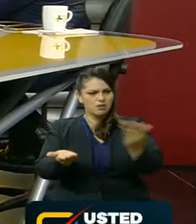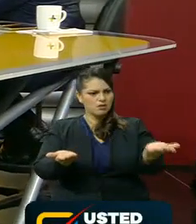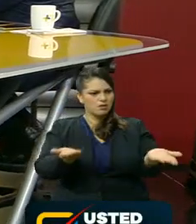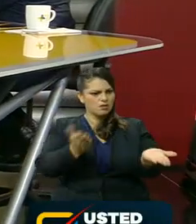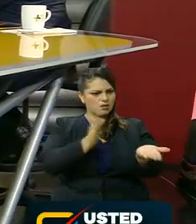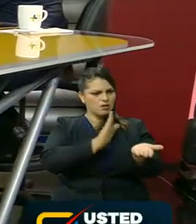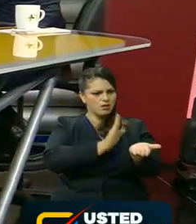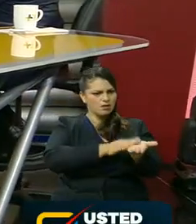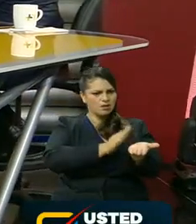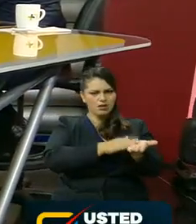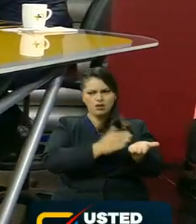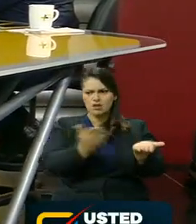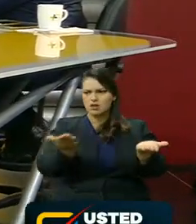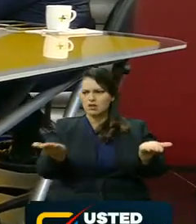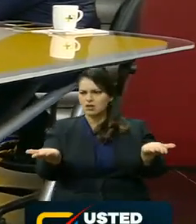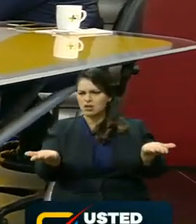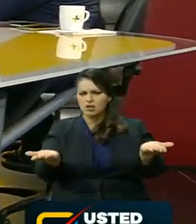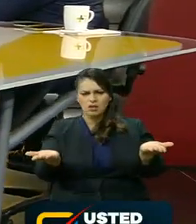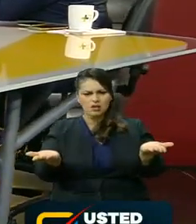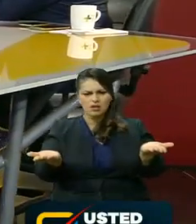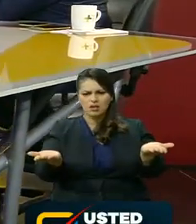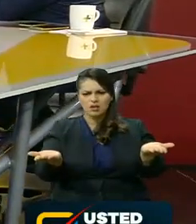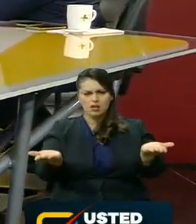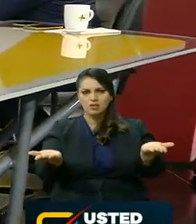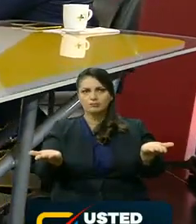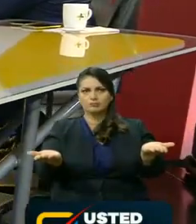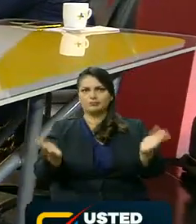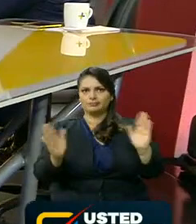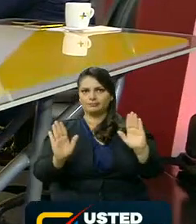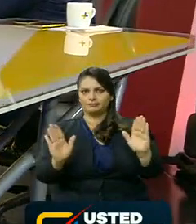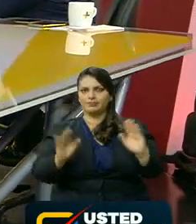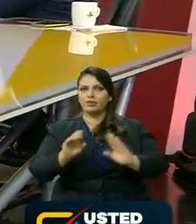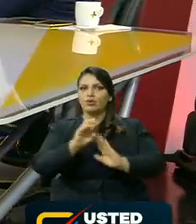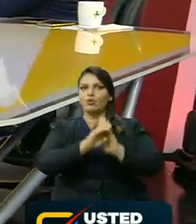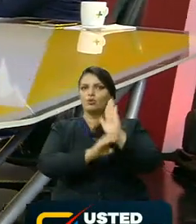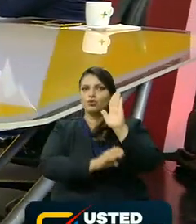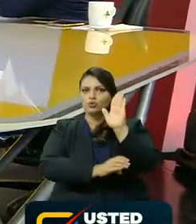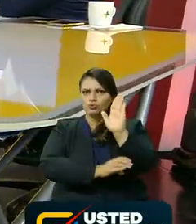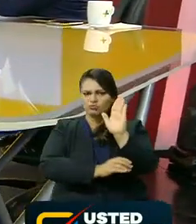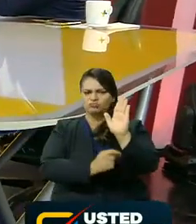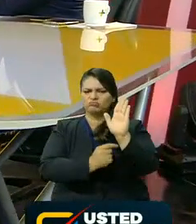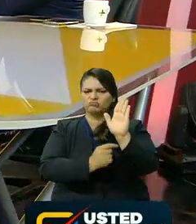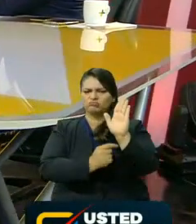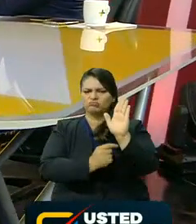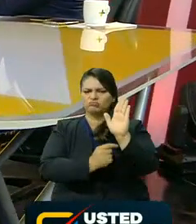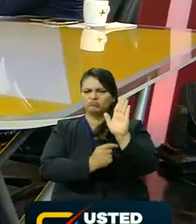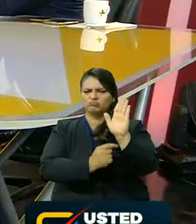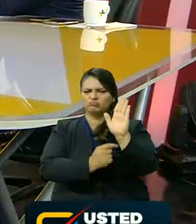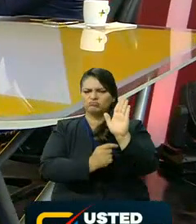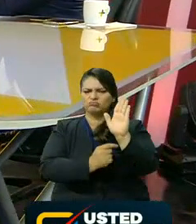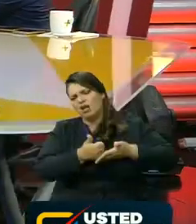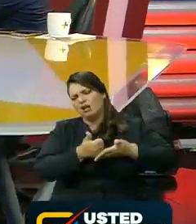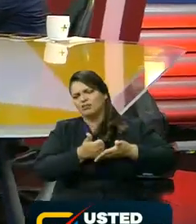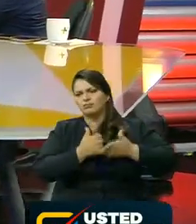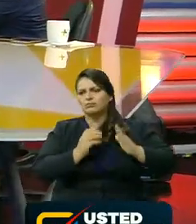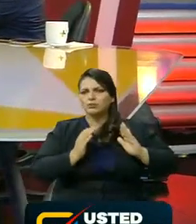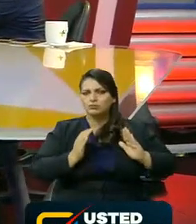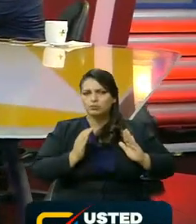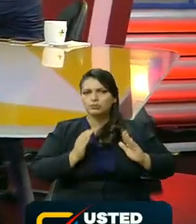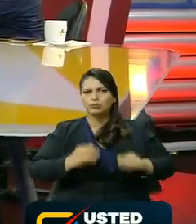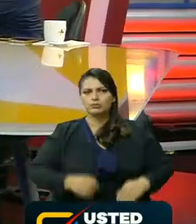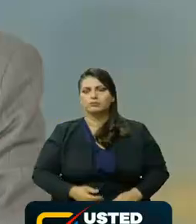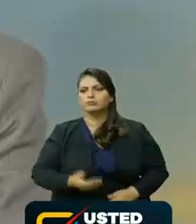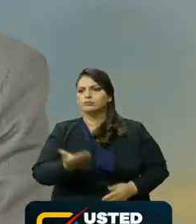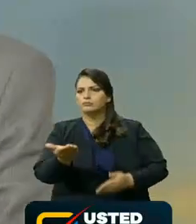que desbaratarse todo eso. La constitución es buena en la parte dogmática. Siempre se ha dicho eso. La constitución tiene dos partes,